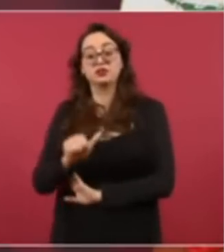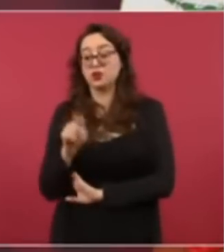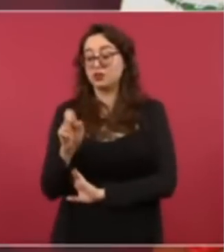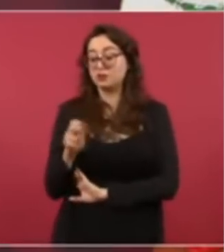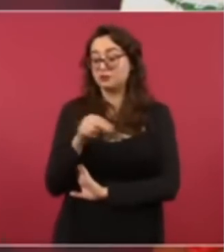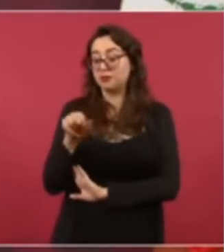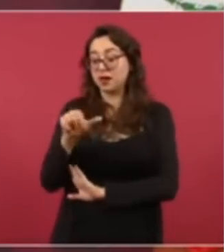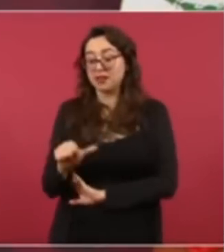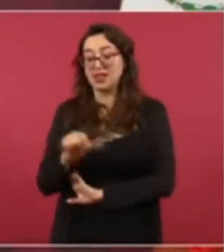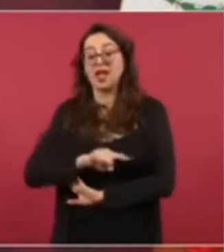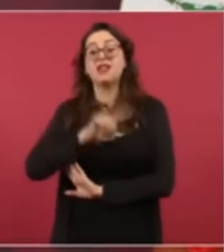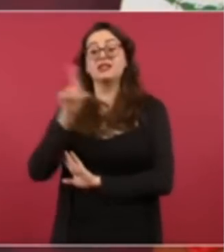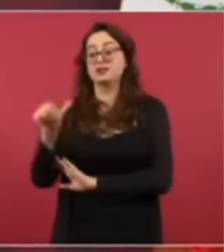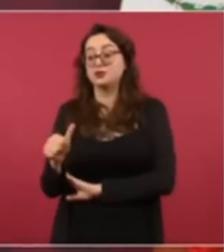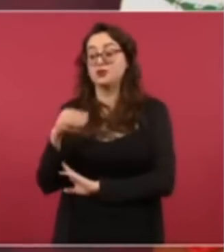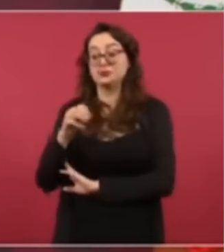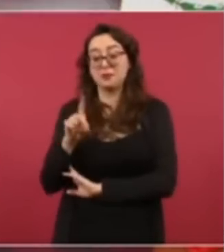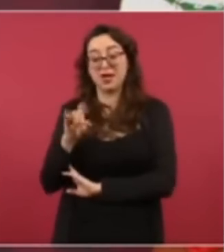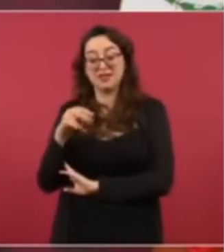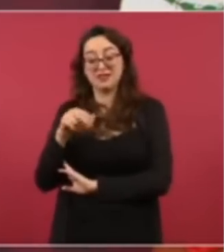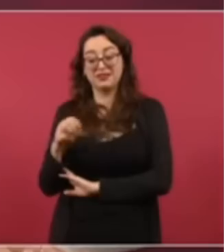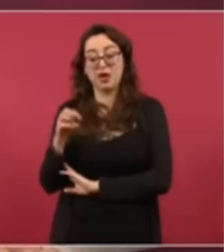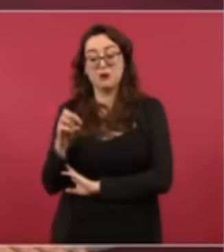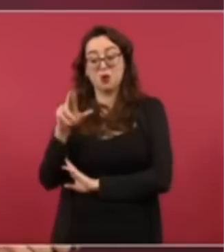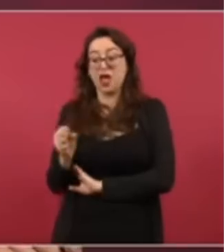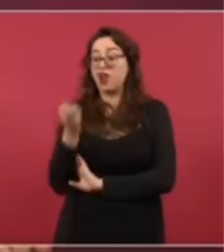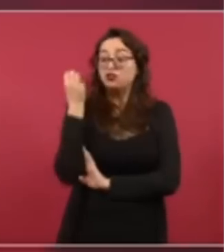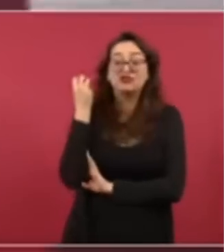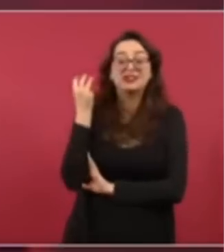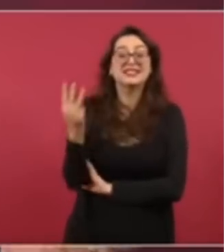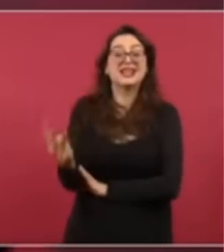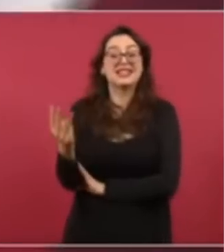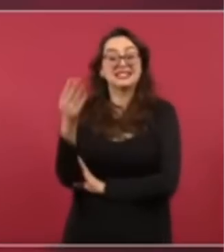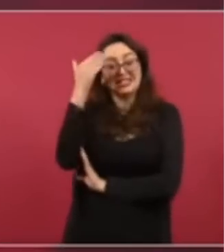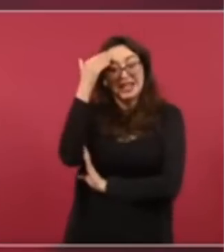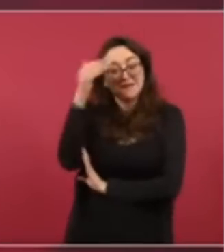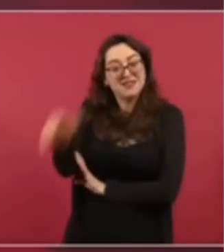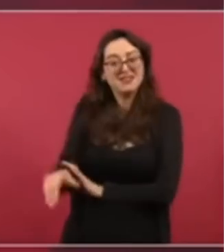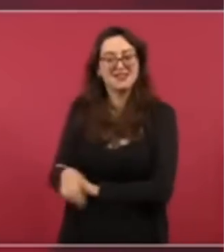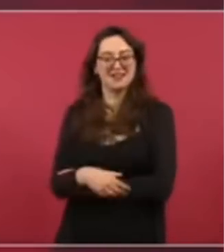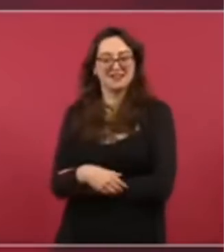Corte, Medina Mora. O sea, pero yo no voy a autorizar eso.